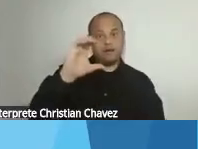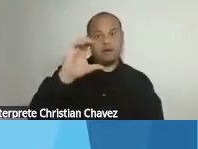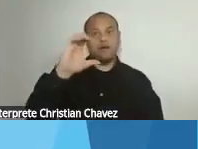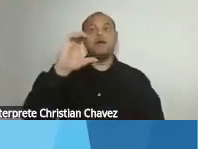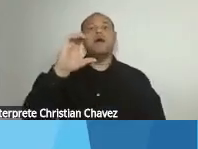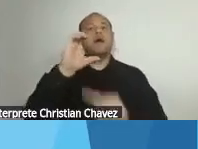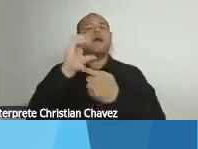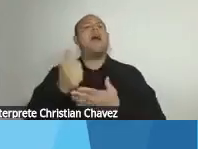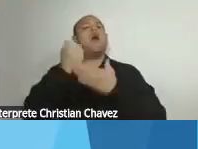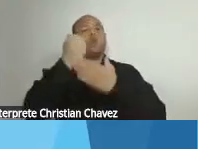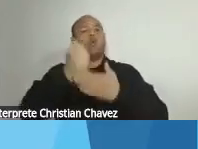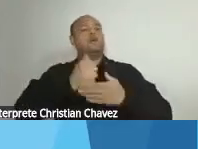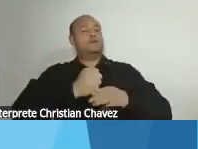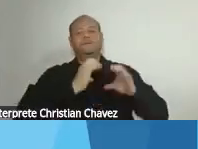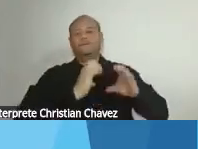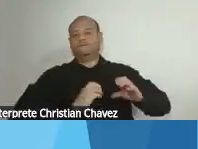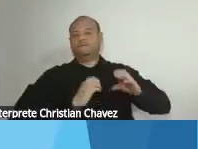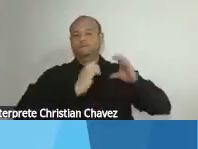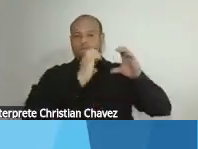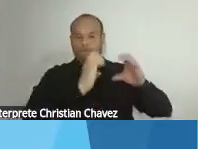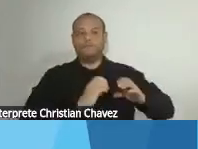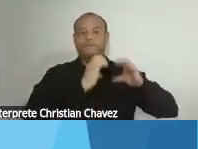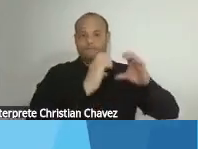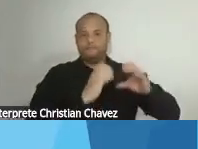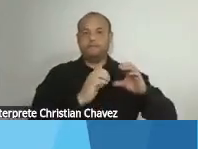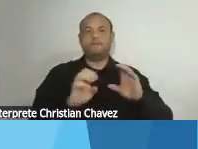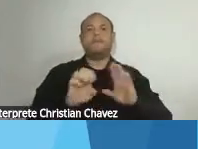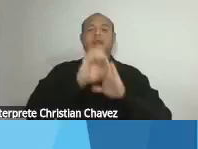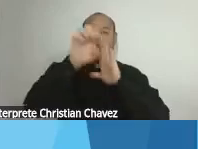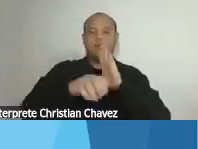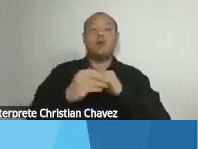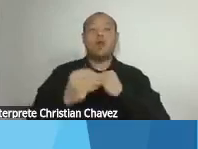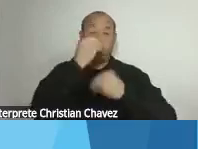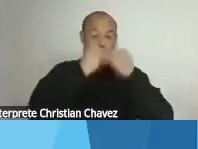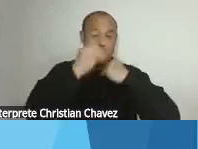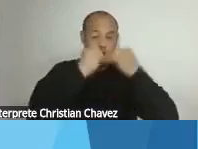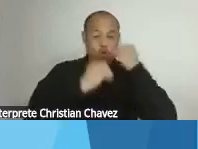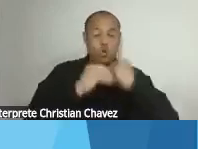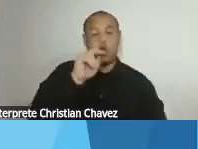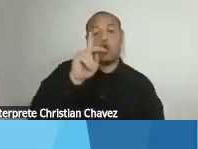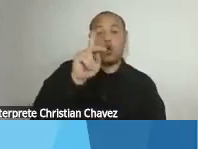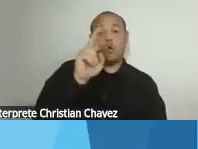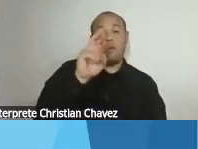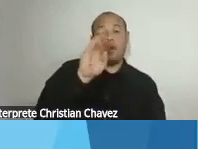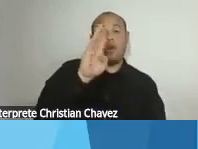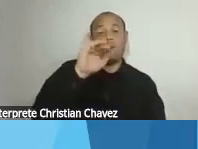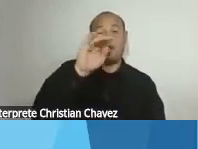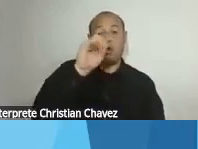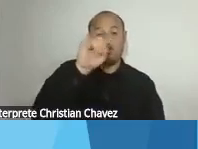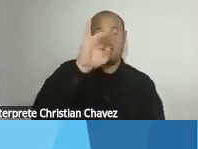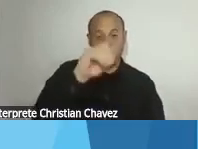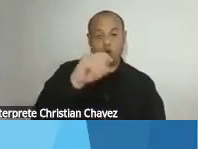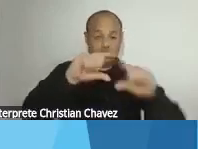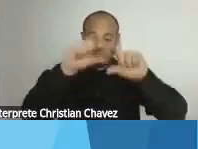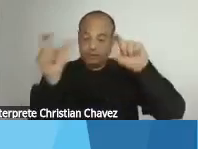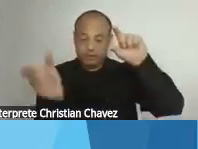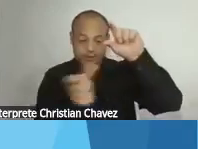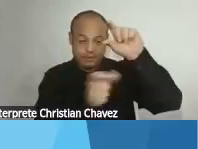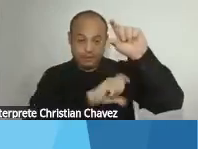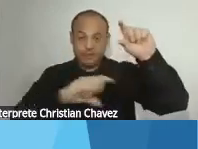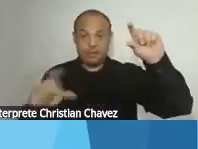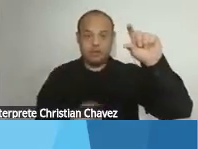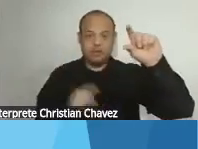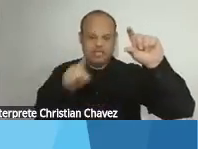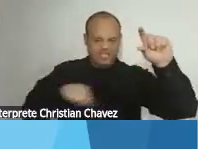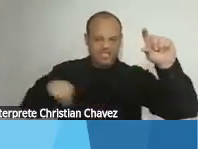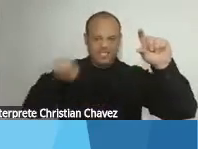es ese efecto prebiótico? Es la comida de los probióticos. Si nosotros en todo el tubo digestivo tenemos